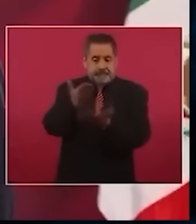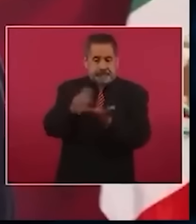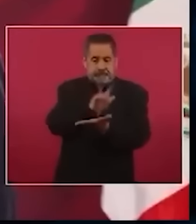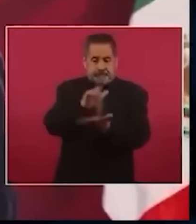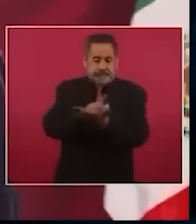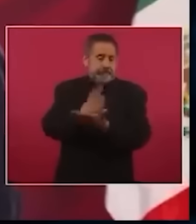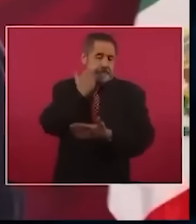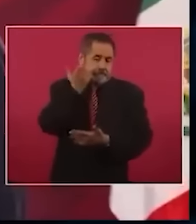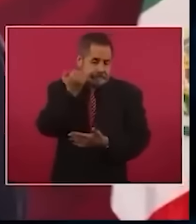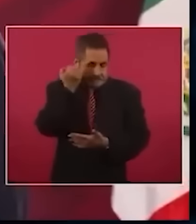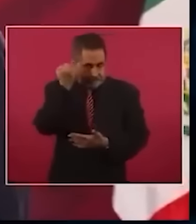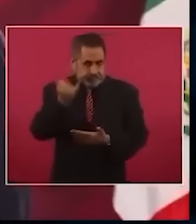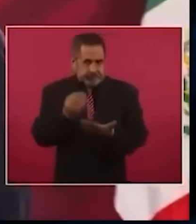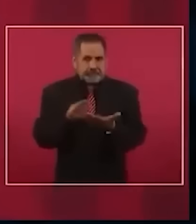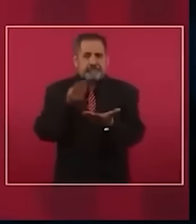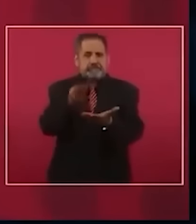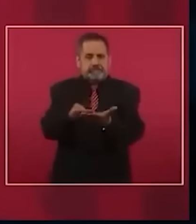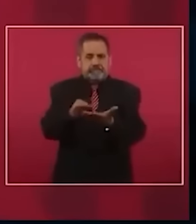haya